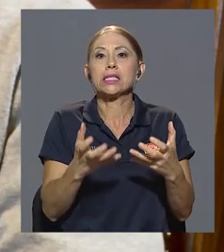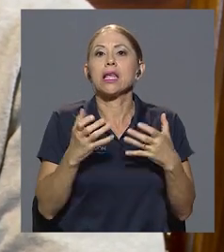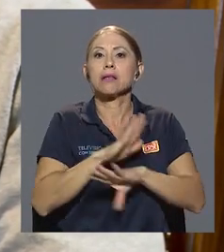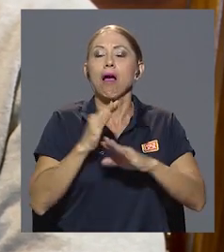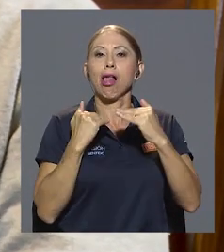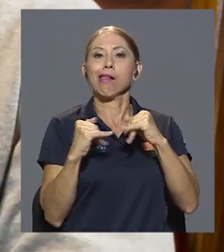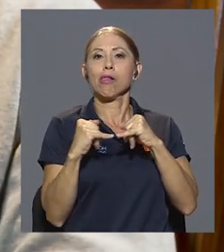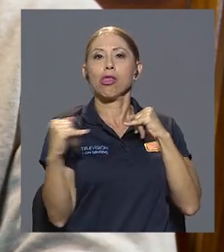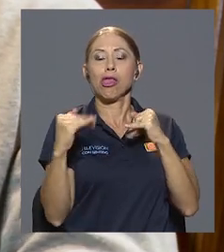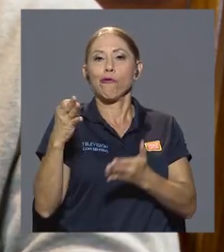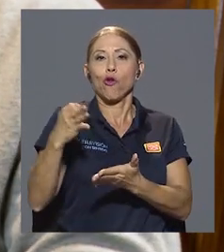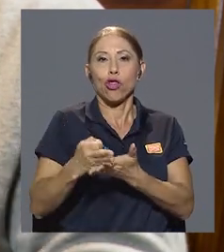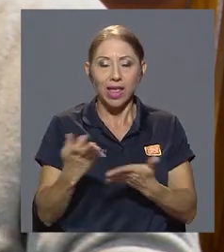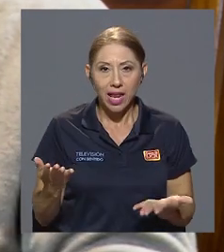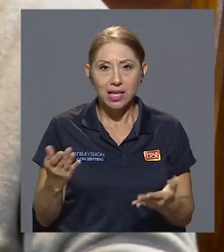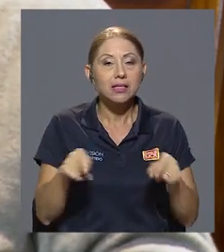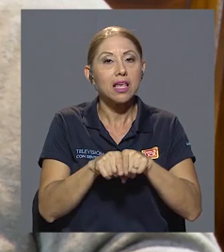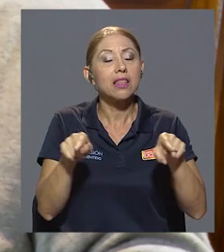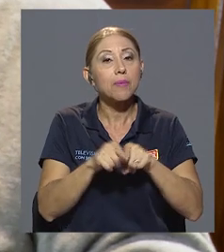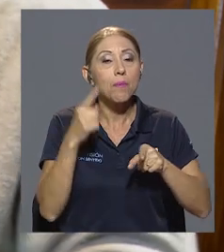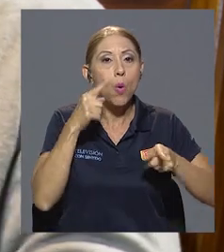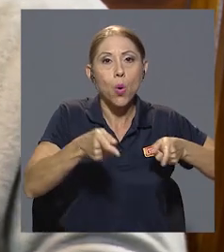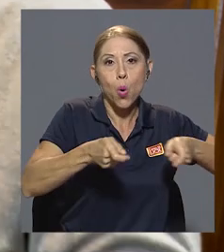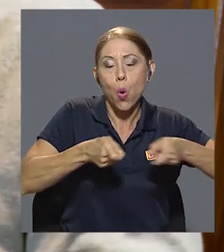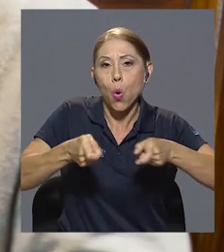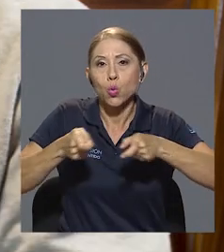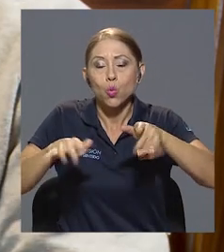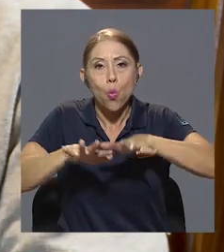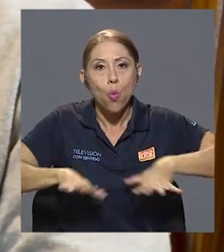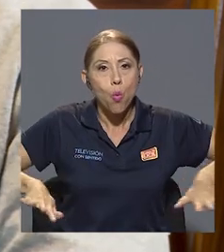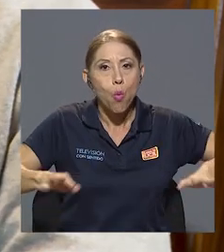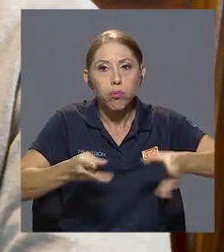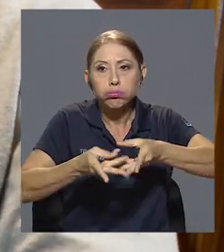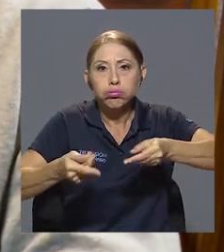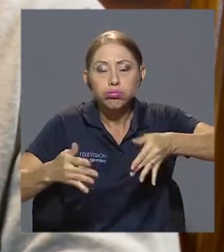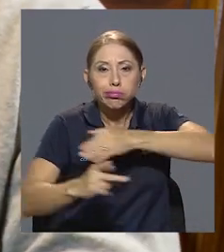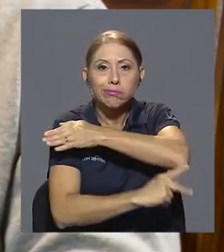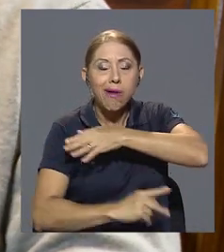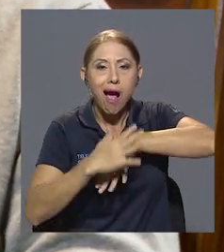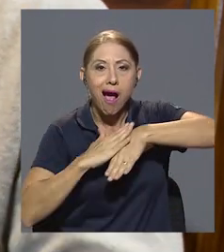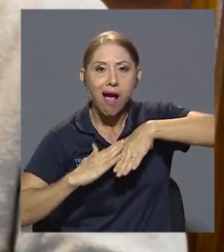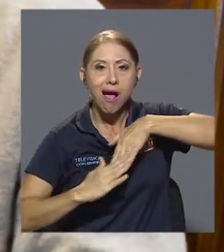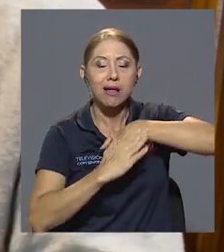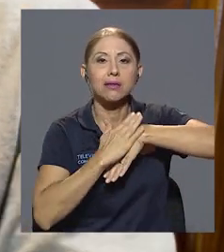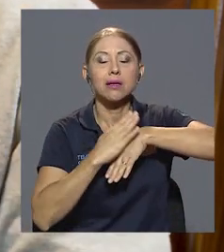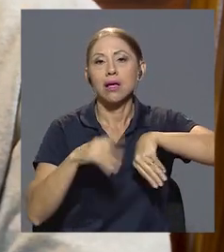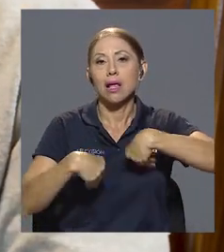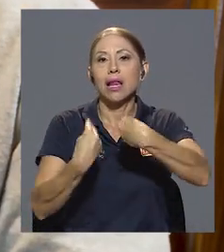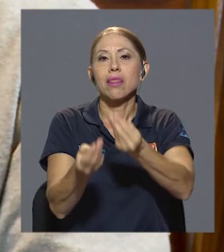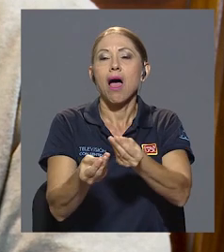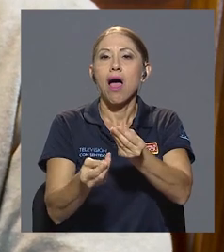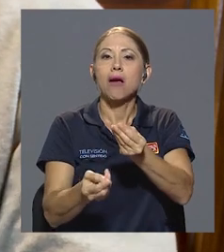fronteras y por el ejercicio del control de su territorio que otorga legitimidad